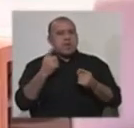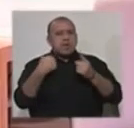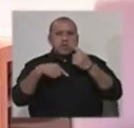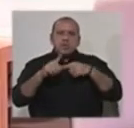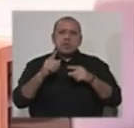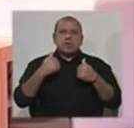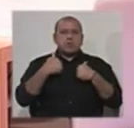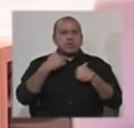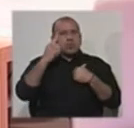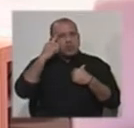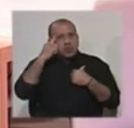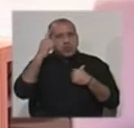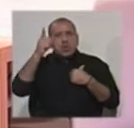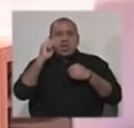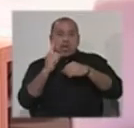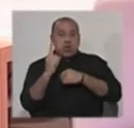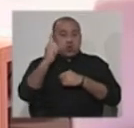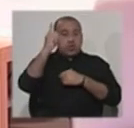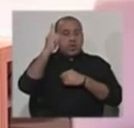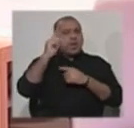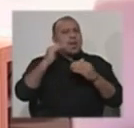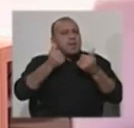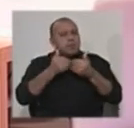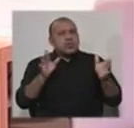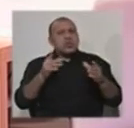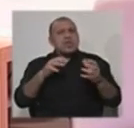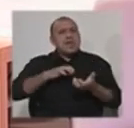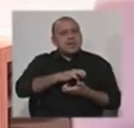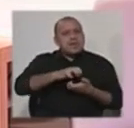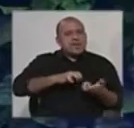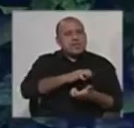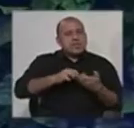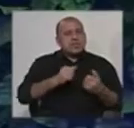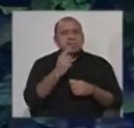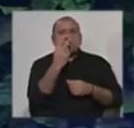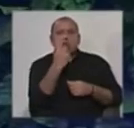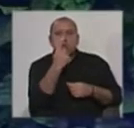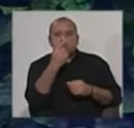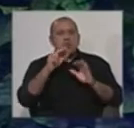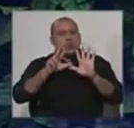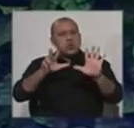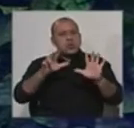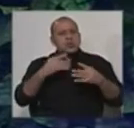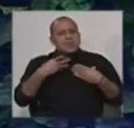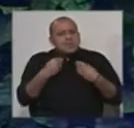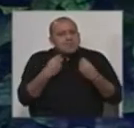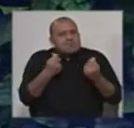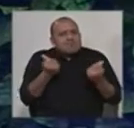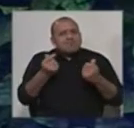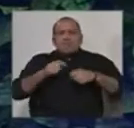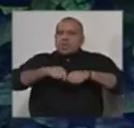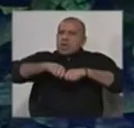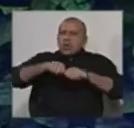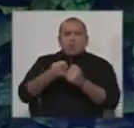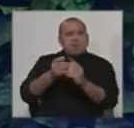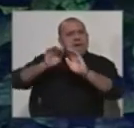con algo que en el norte empezó en la crisis del 2008 está sensación de una ruptura de que esta globalización